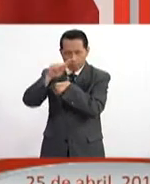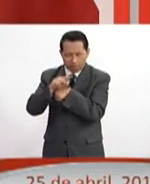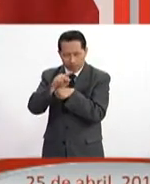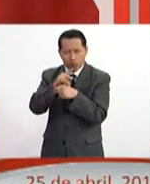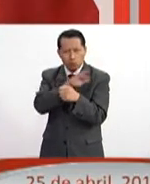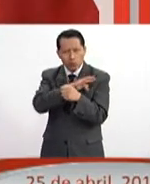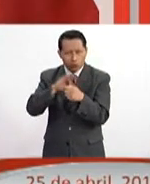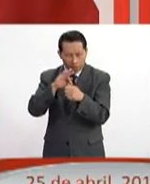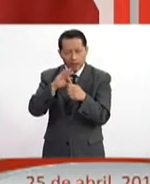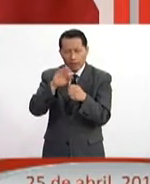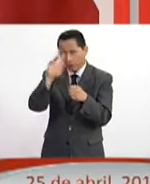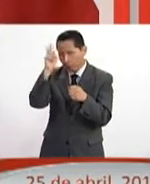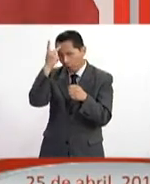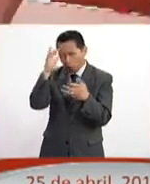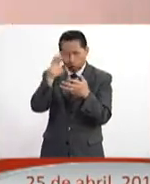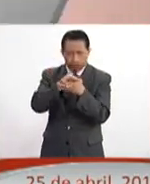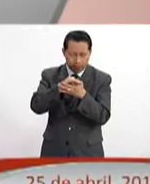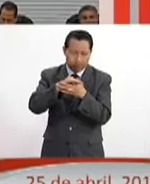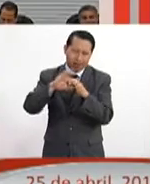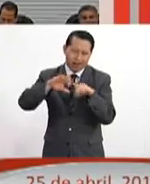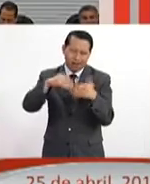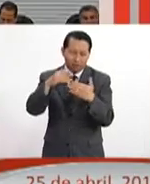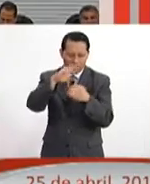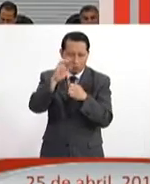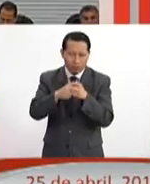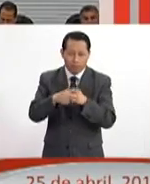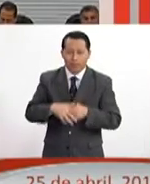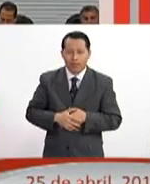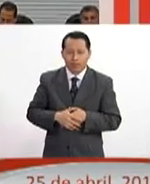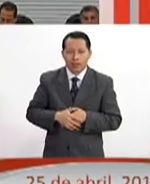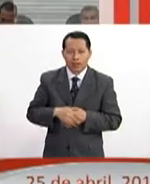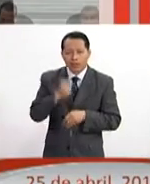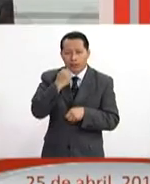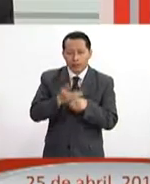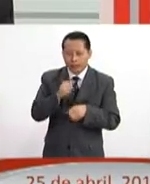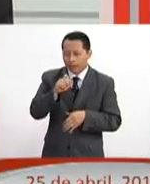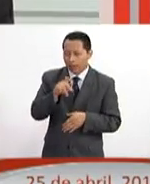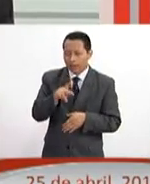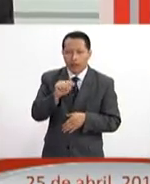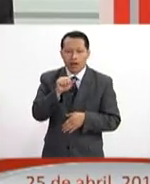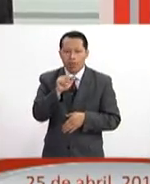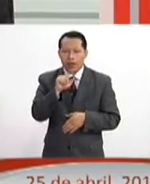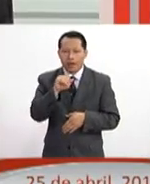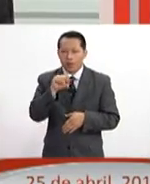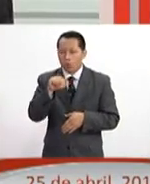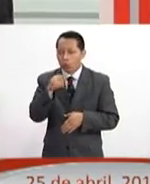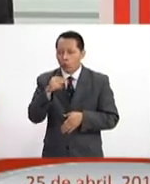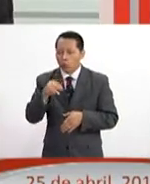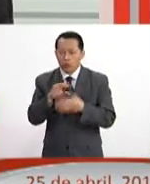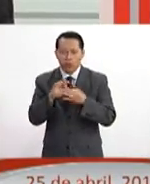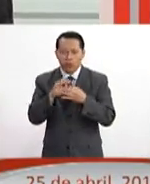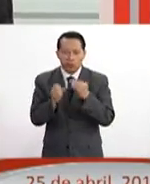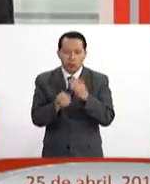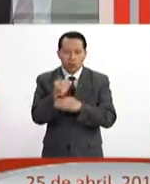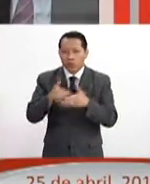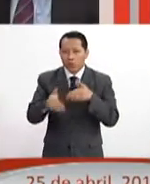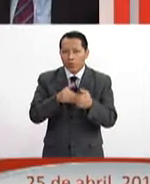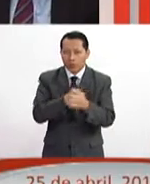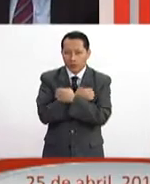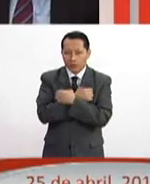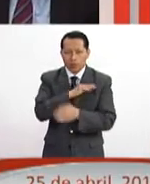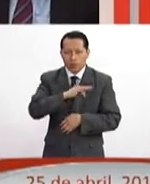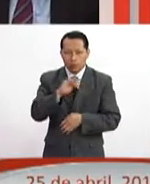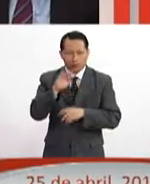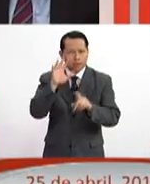tiene fuera de Europa. El secretario de Educación Pública, Aurelio Nuño, dice que el nuevo modelo educativo es el camino